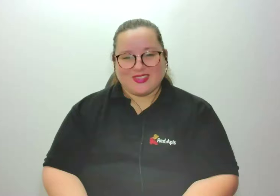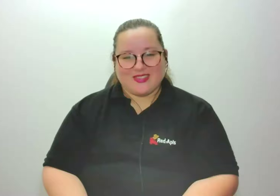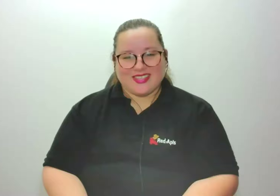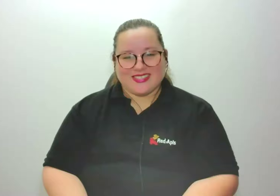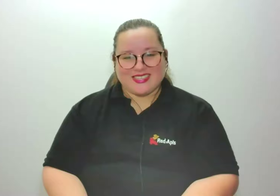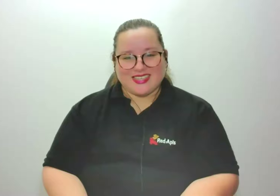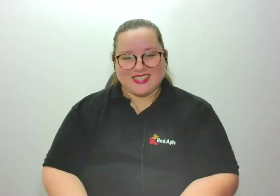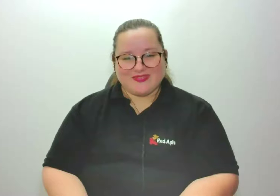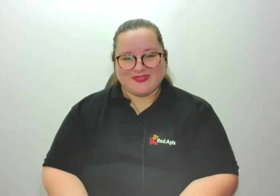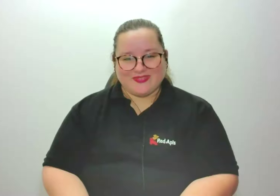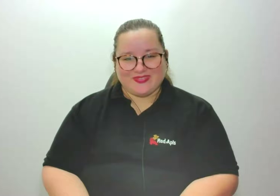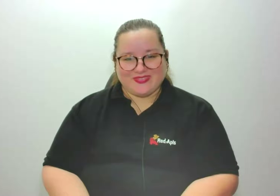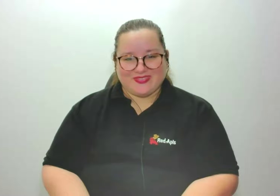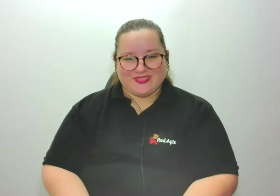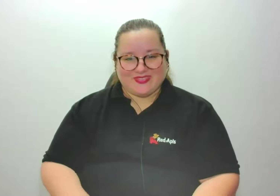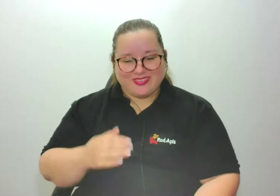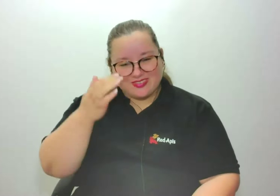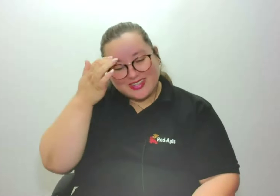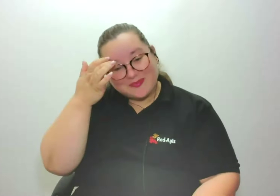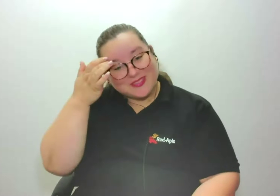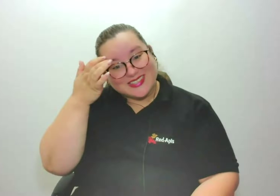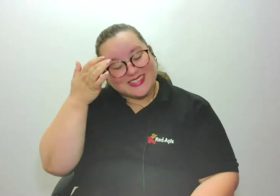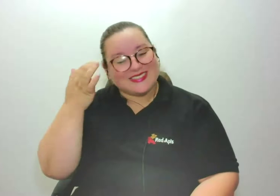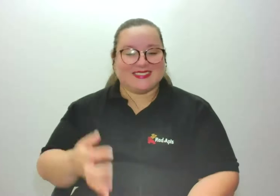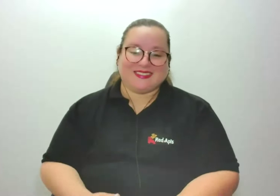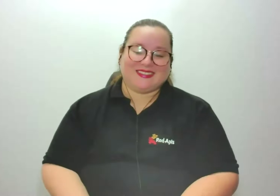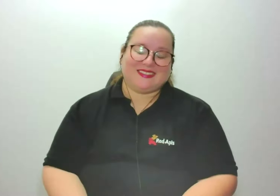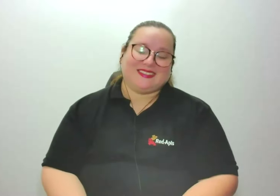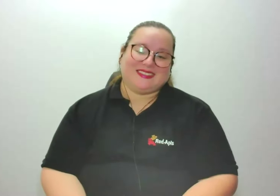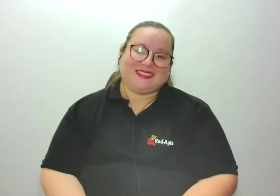Las dos son de Lengua de Señas, sí. No el de Rapunzel.